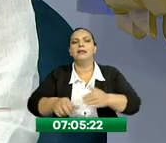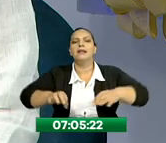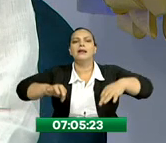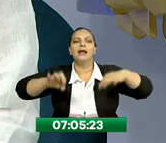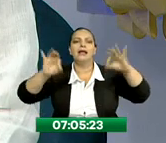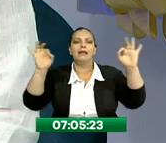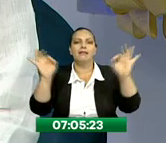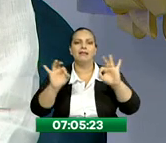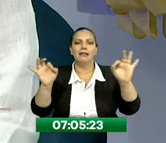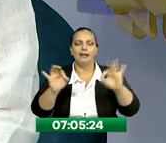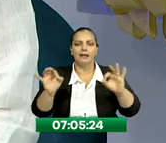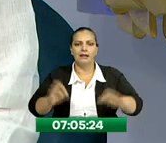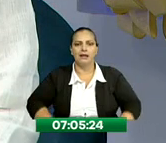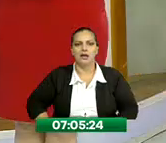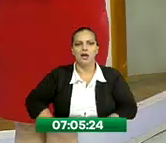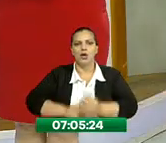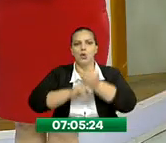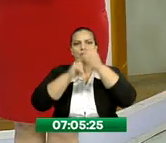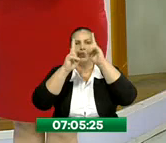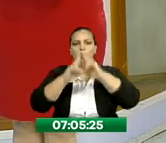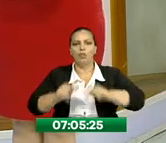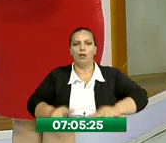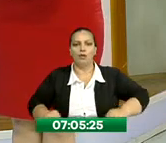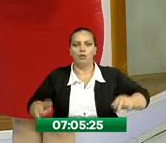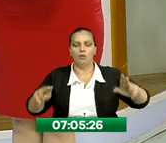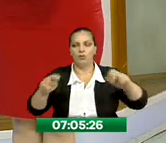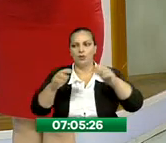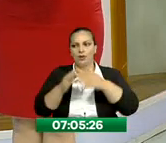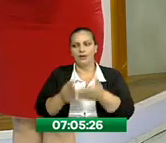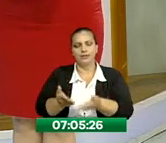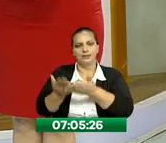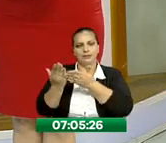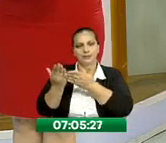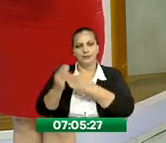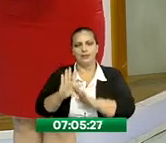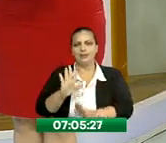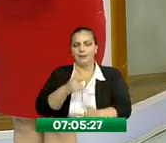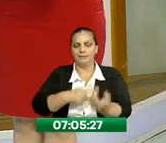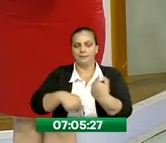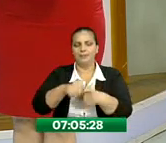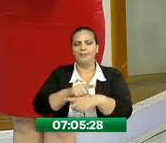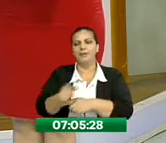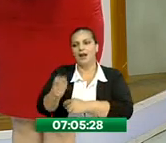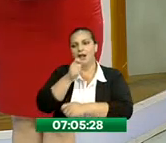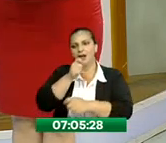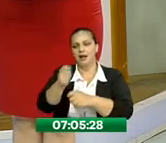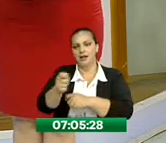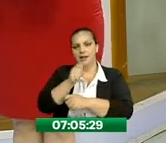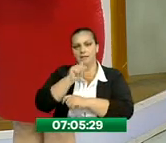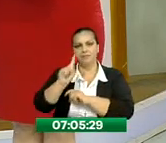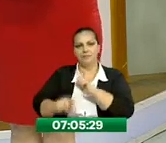No Renovables. Esta entrevista en brevísimos instantes aquí en la noticia Primera Emisión.